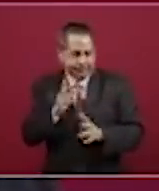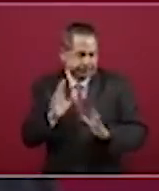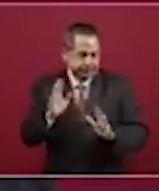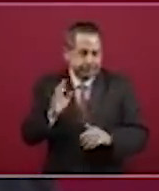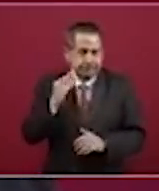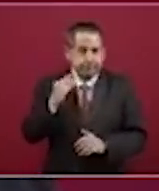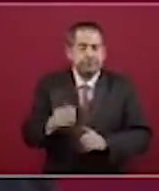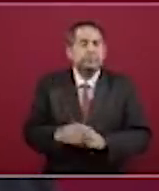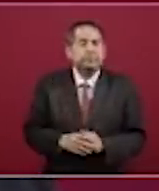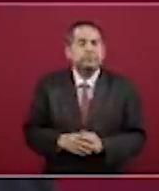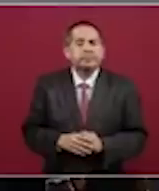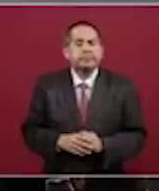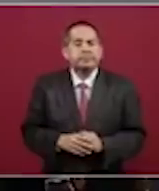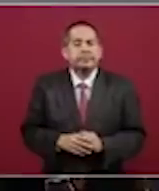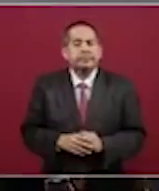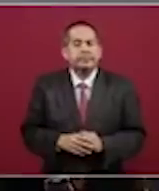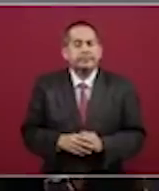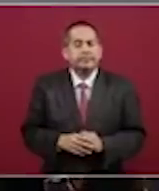durante